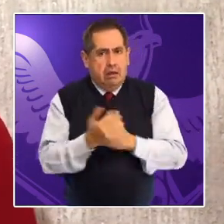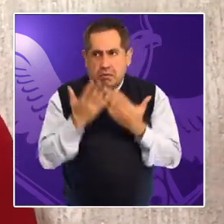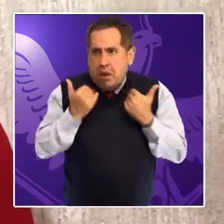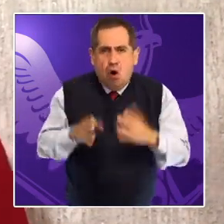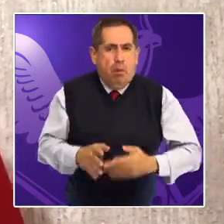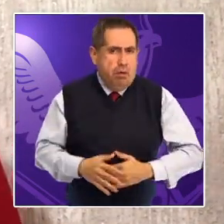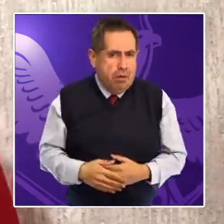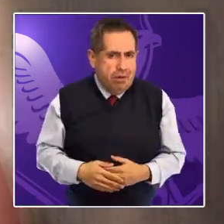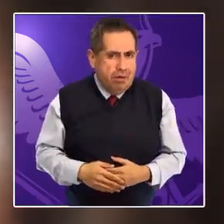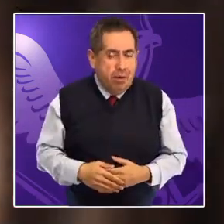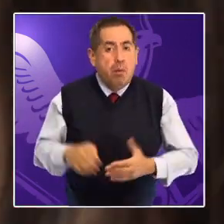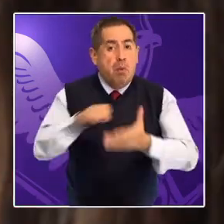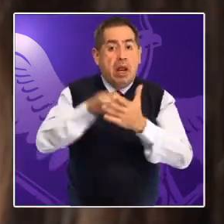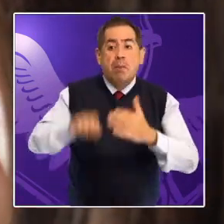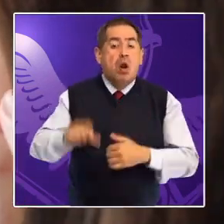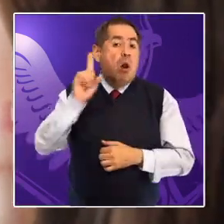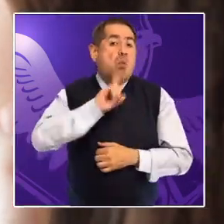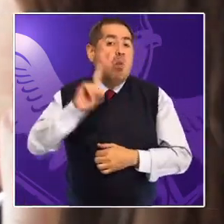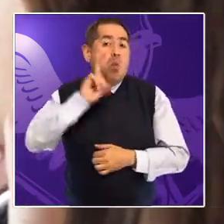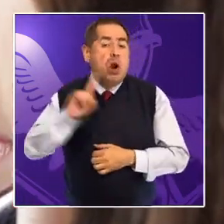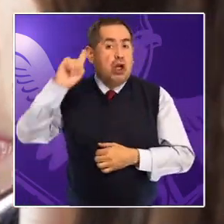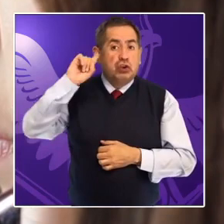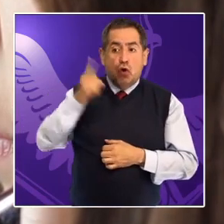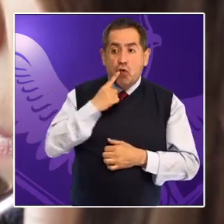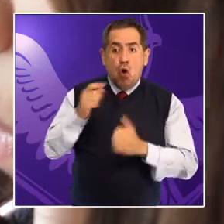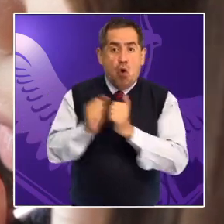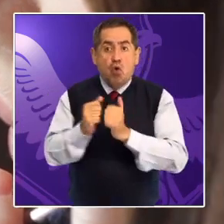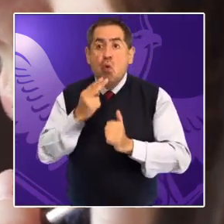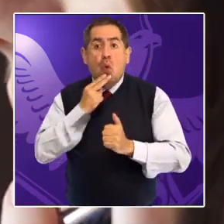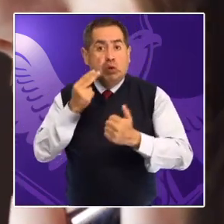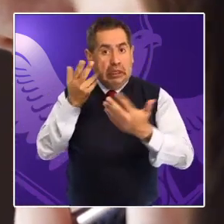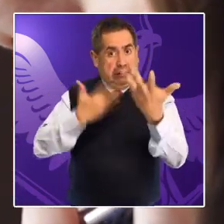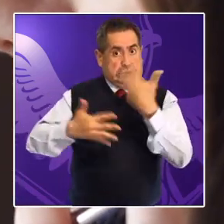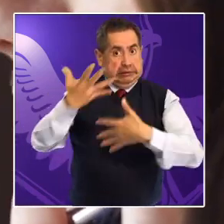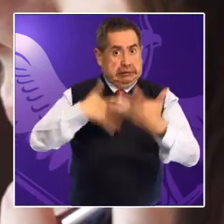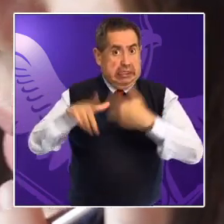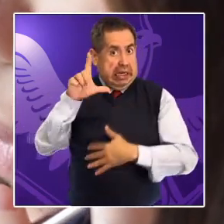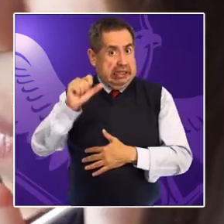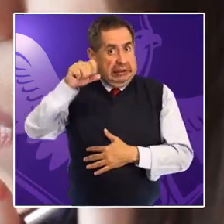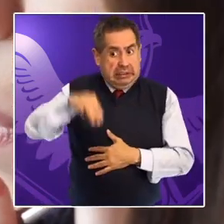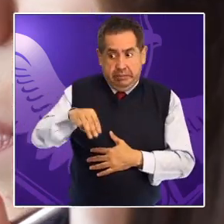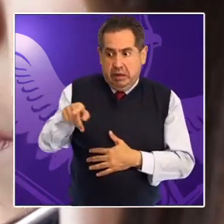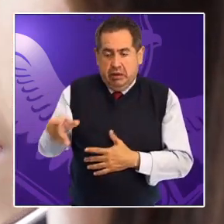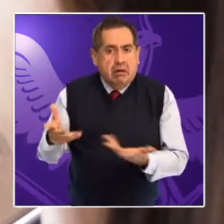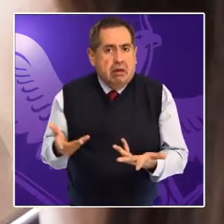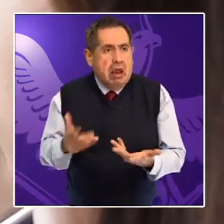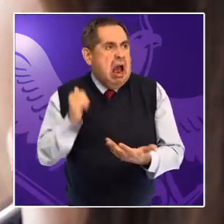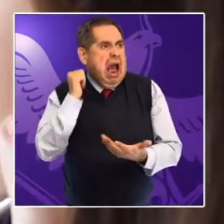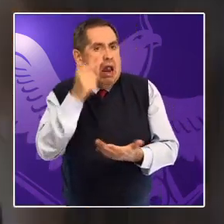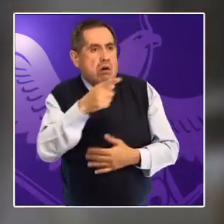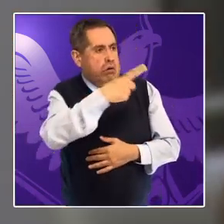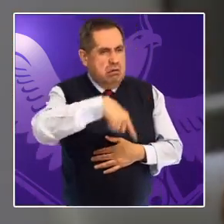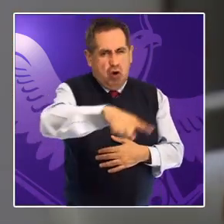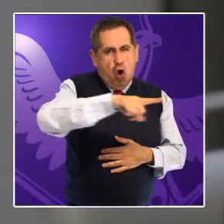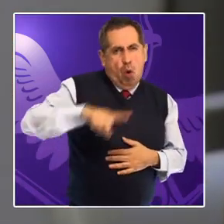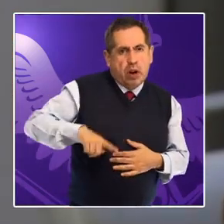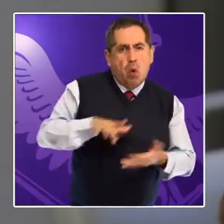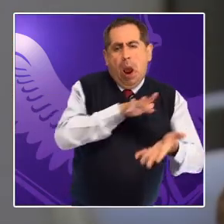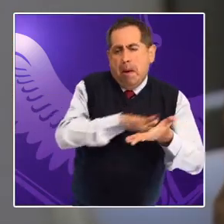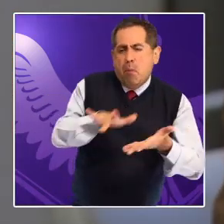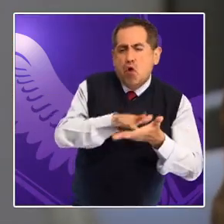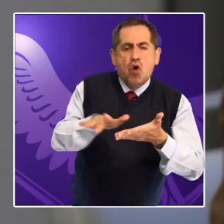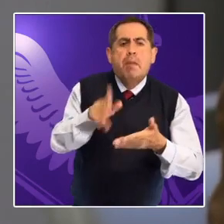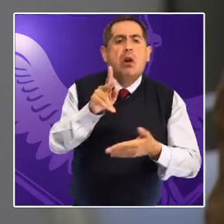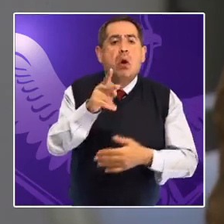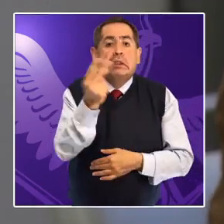particular de las mujeres sordas que hablan lengua de señas mexicana, todos los apoyos derivan casi